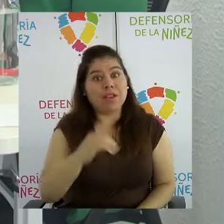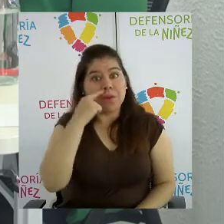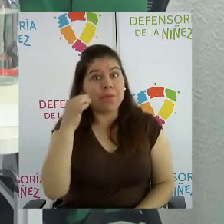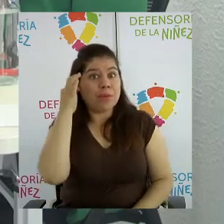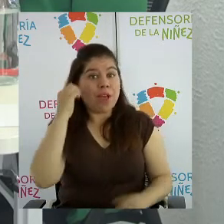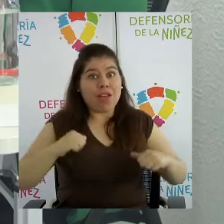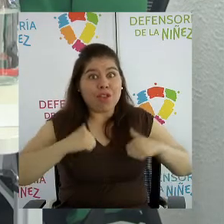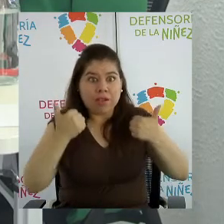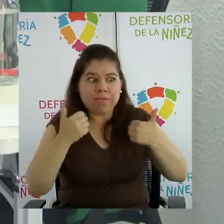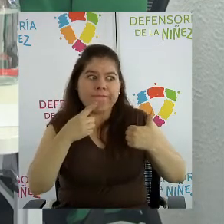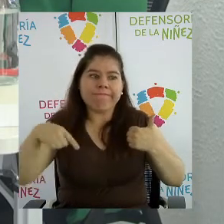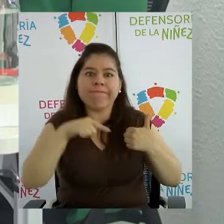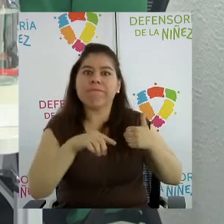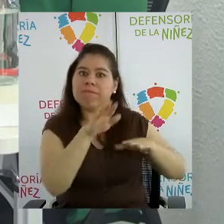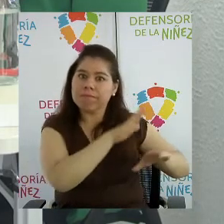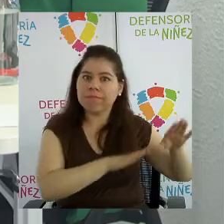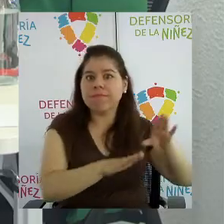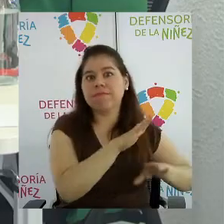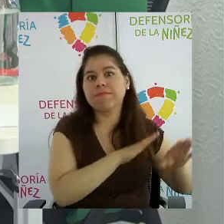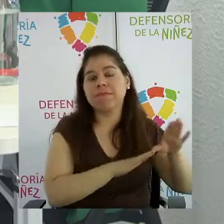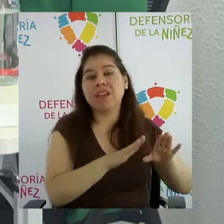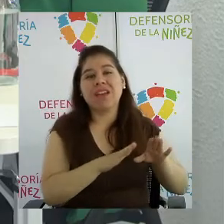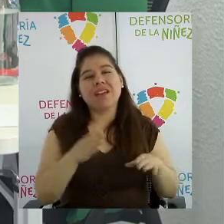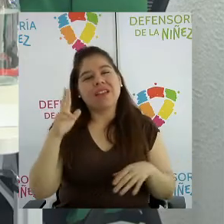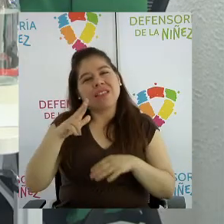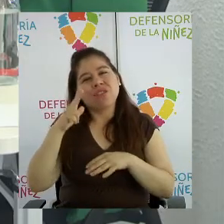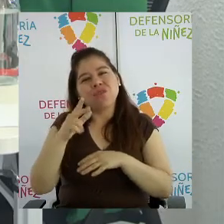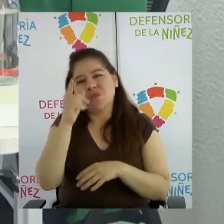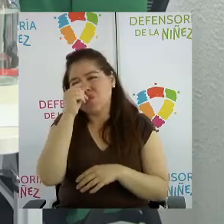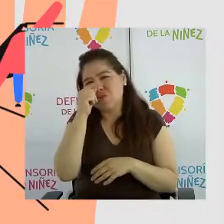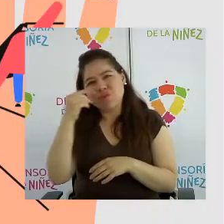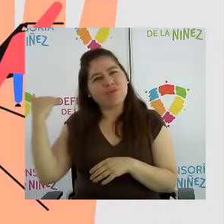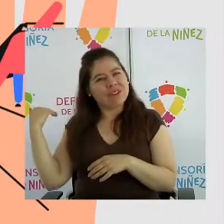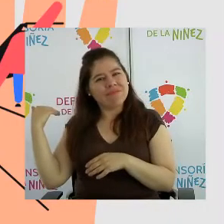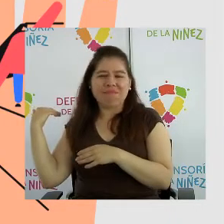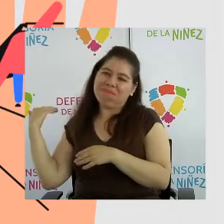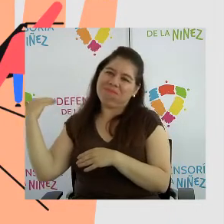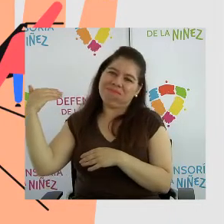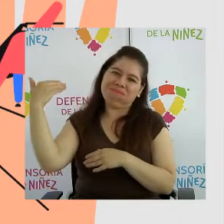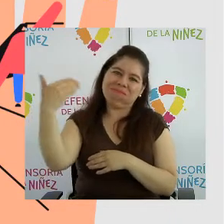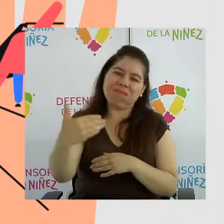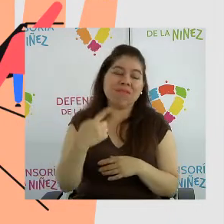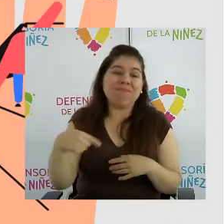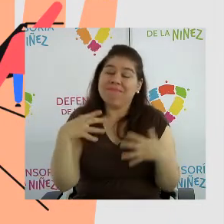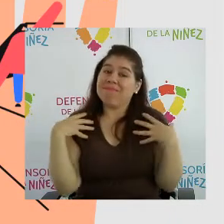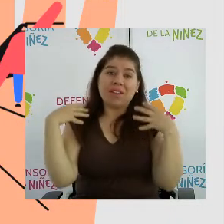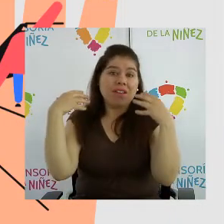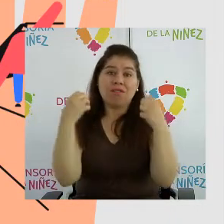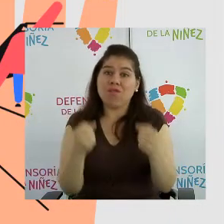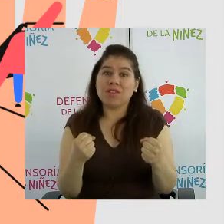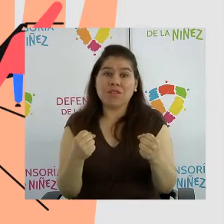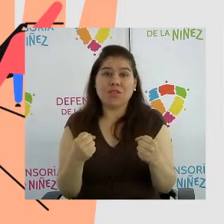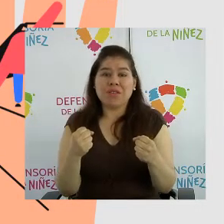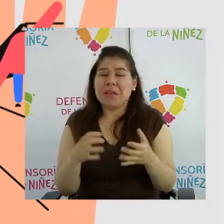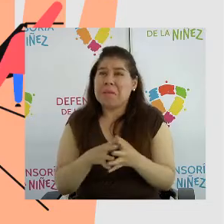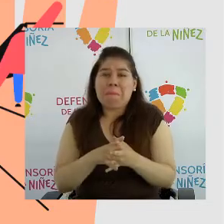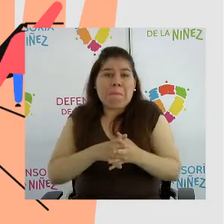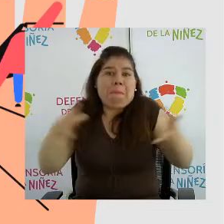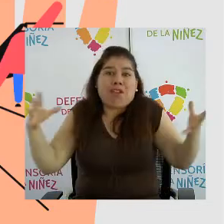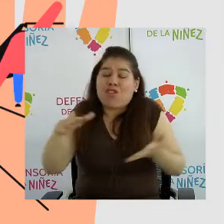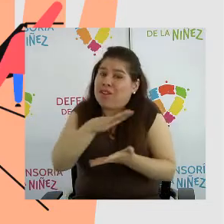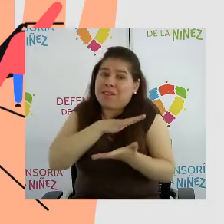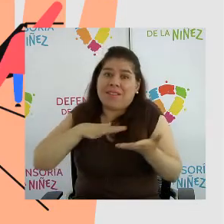adolescentes. Desafortunadamente, desde el 18 de octubre, además hemos tenido que concentrar esfuerzos en lo que ha sido probablemente la mayor crisis que ha enfrentado